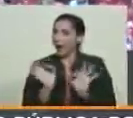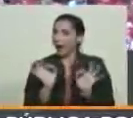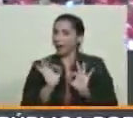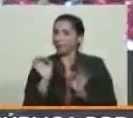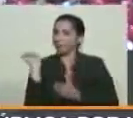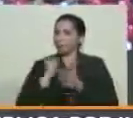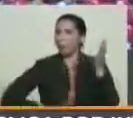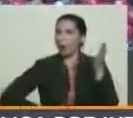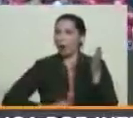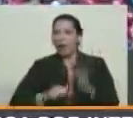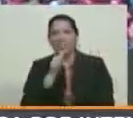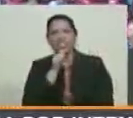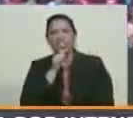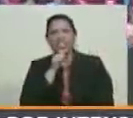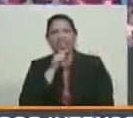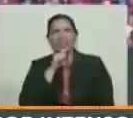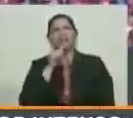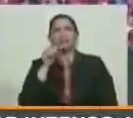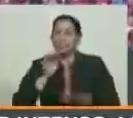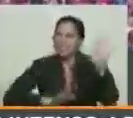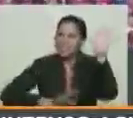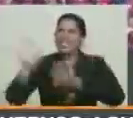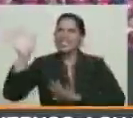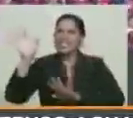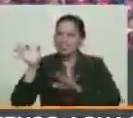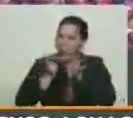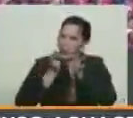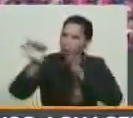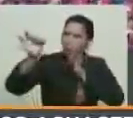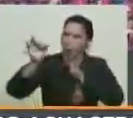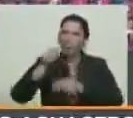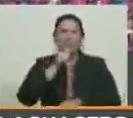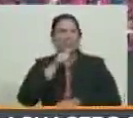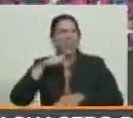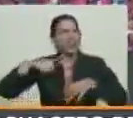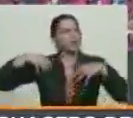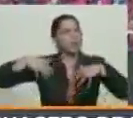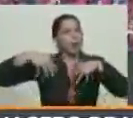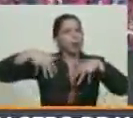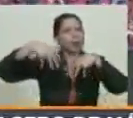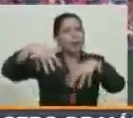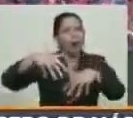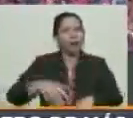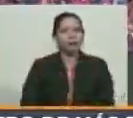Levante la mano los que caminaron los 15 kilómetros, los que caminaron los 15 kilómetros.